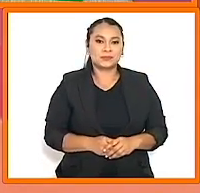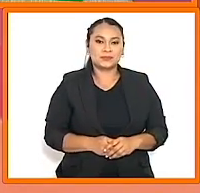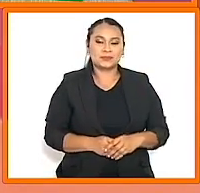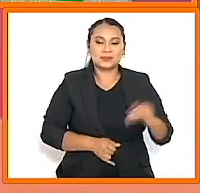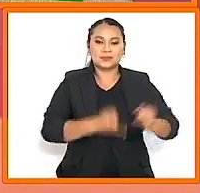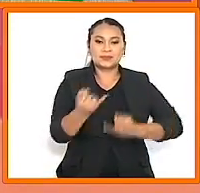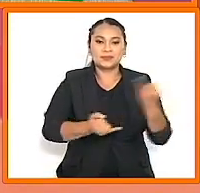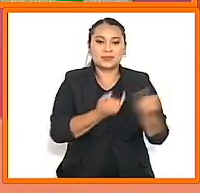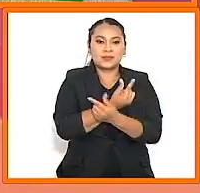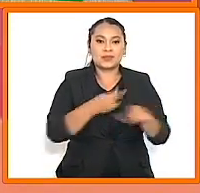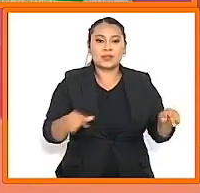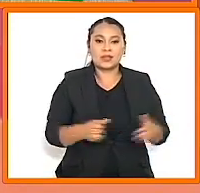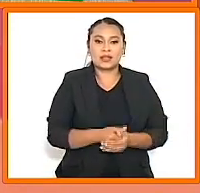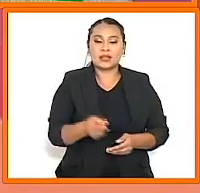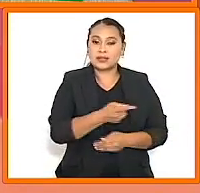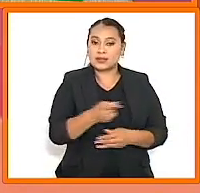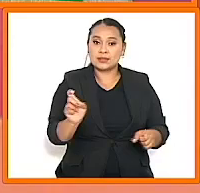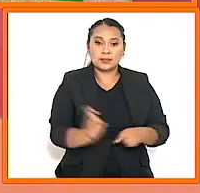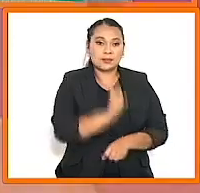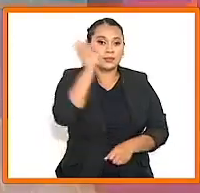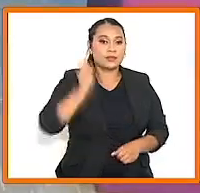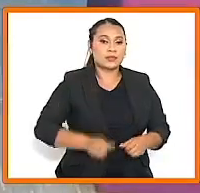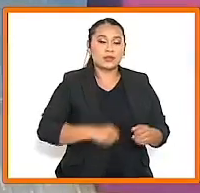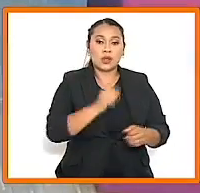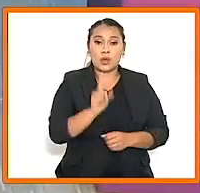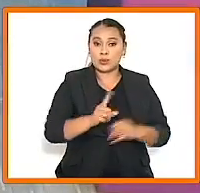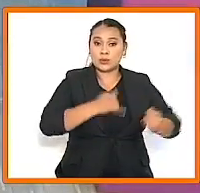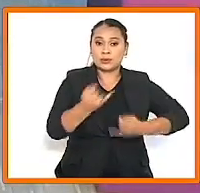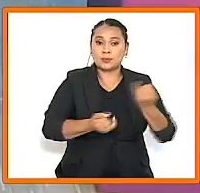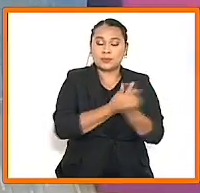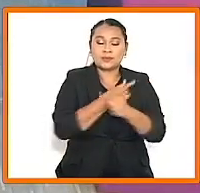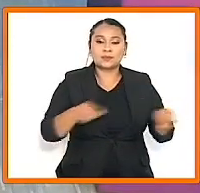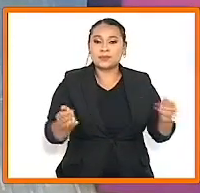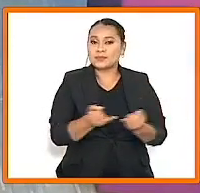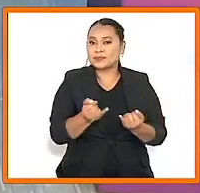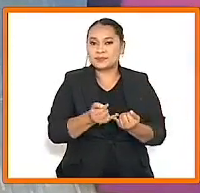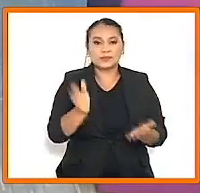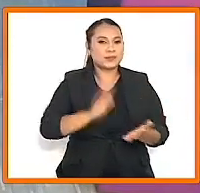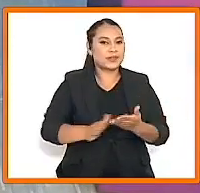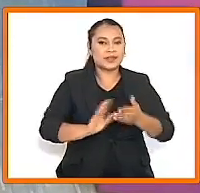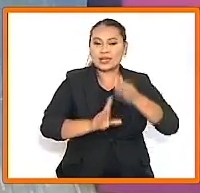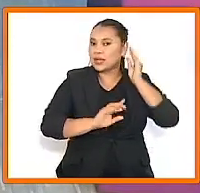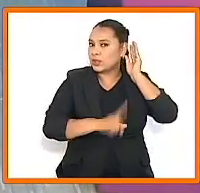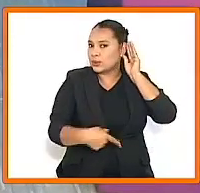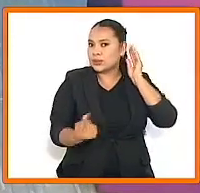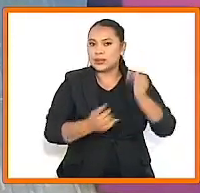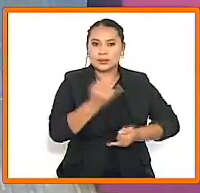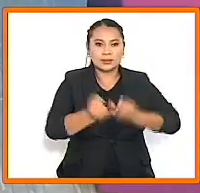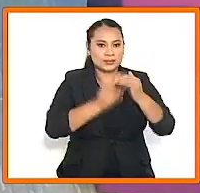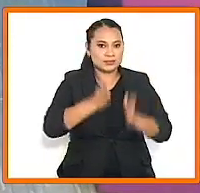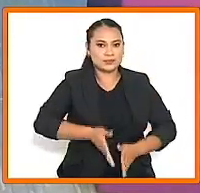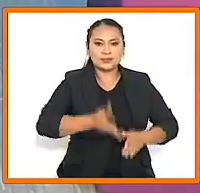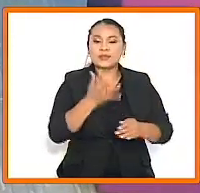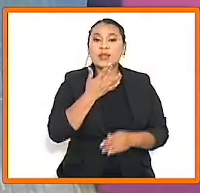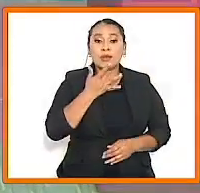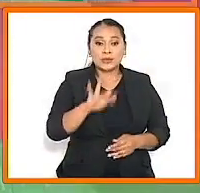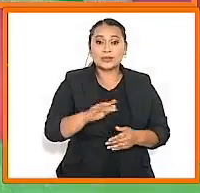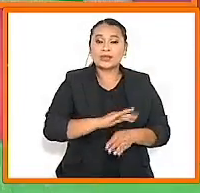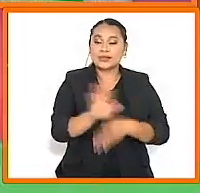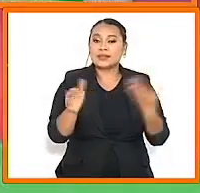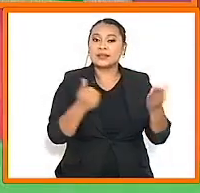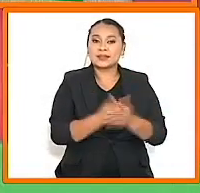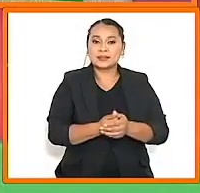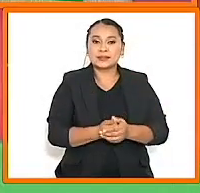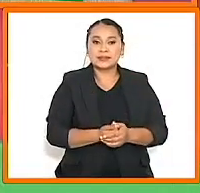Jugada gratis. Tienes una jugada gratis por el mismo monto invertido en diaria. Pero si sos jugador para más uno, te deseamos muchísima suerte. El